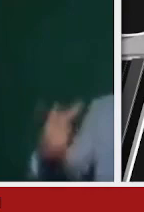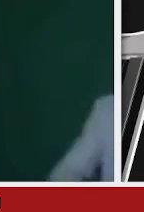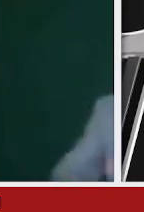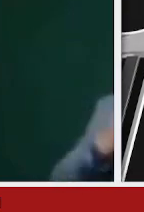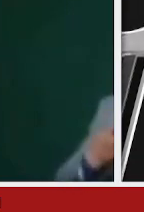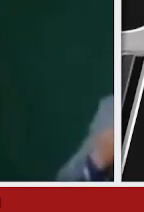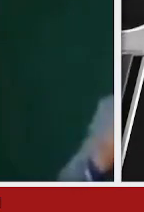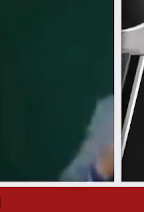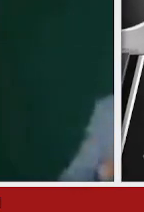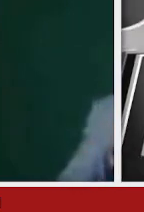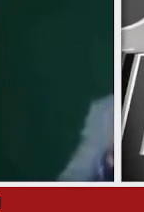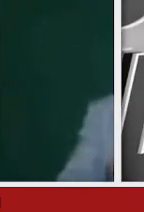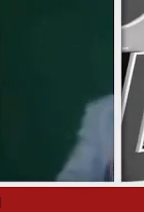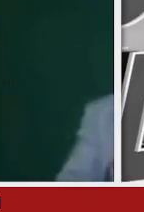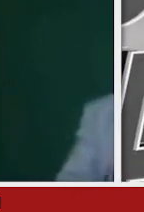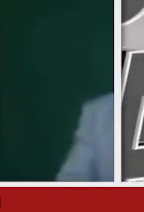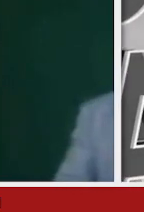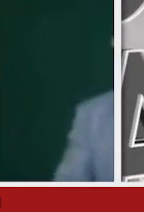estamos